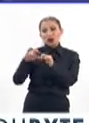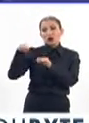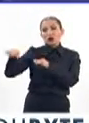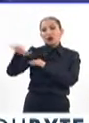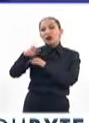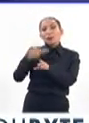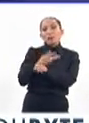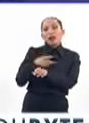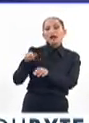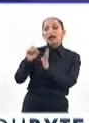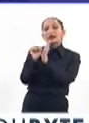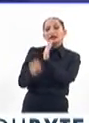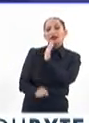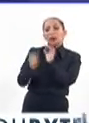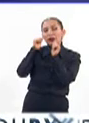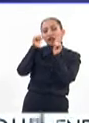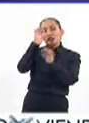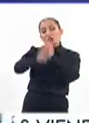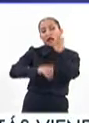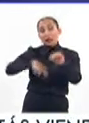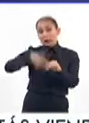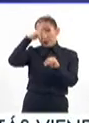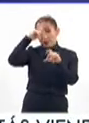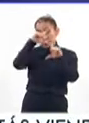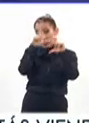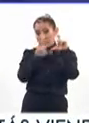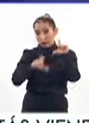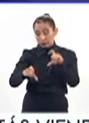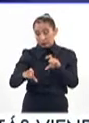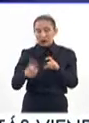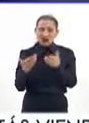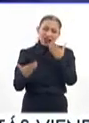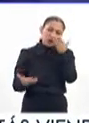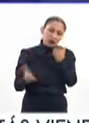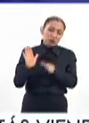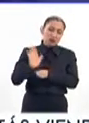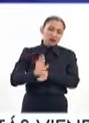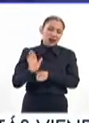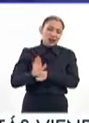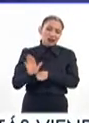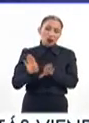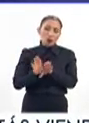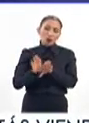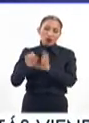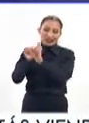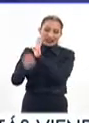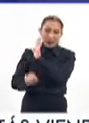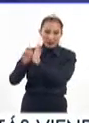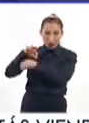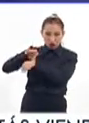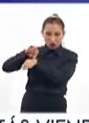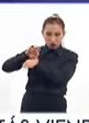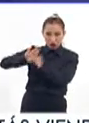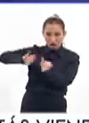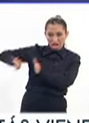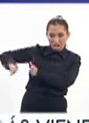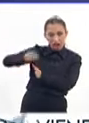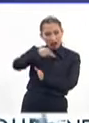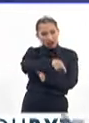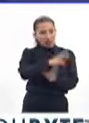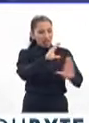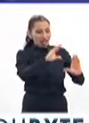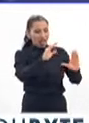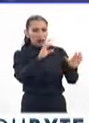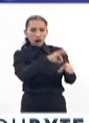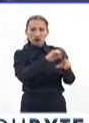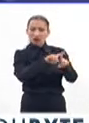con lo que sucede con el sistema de atención médica en el país. En ocasiones parecería que el sistema de atención médica va hacia un lado y la